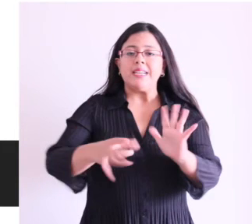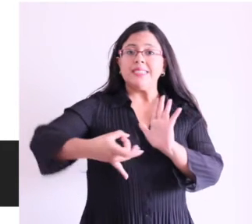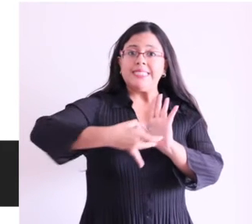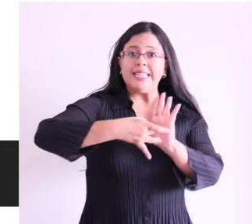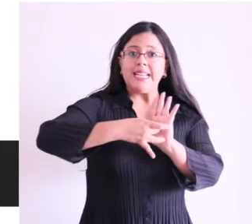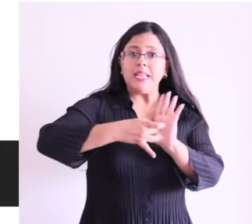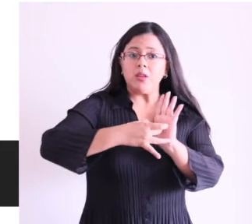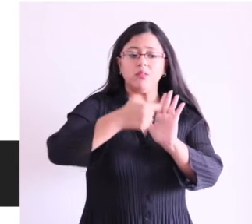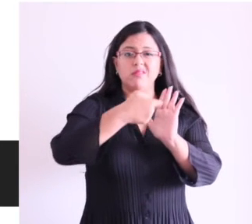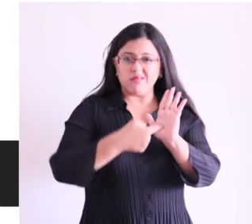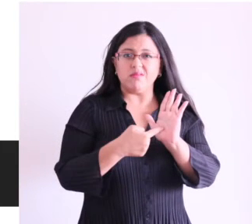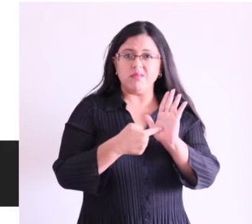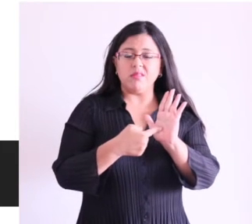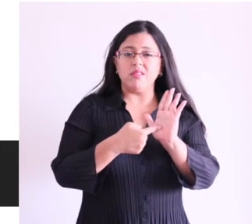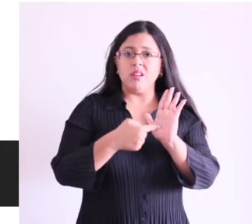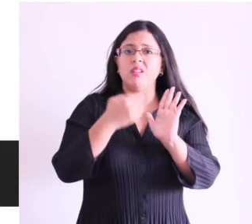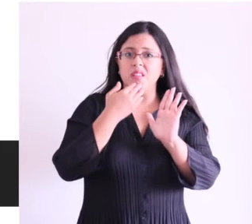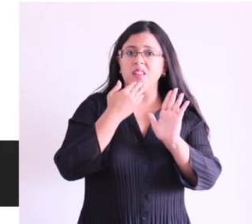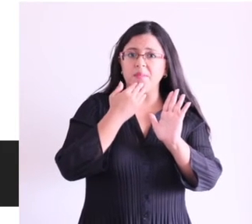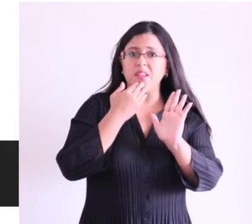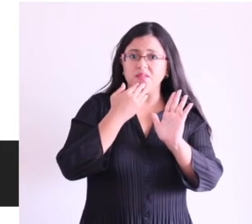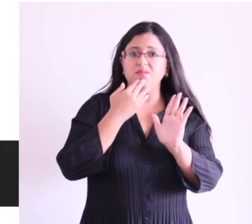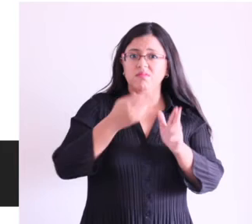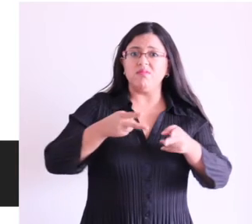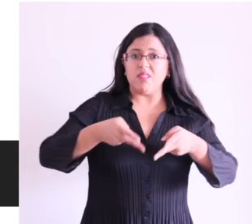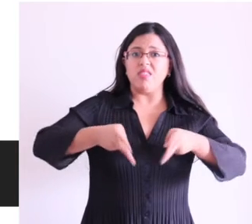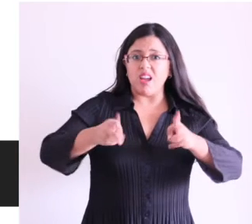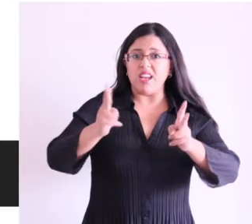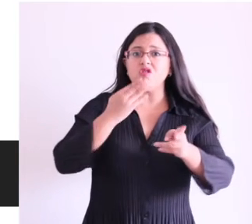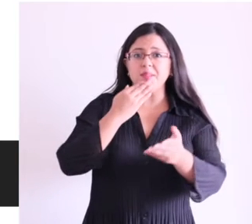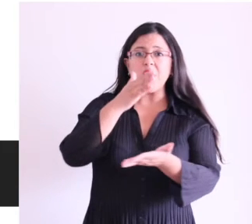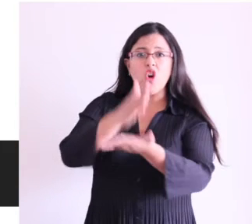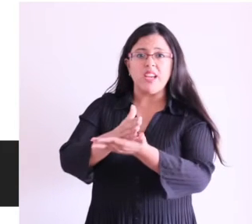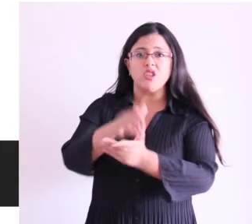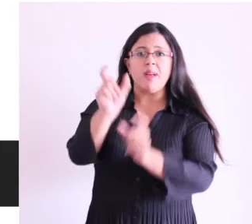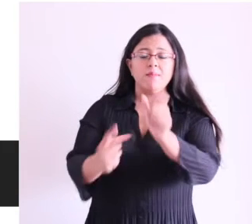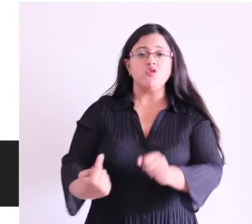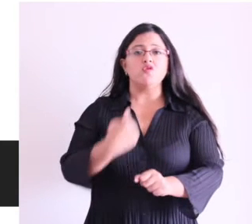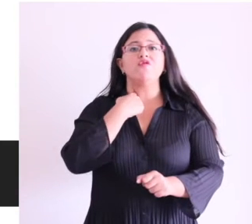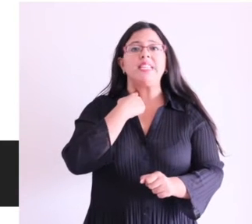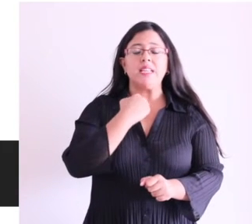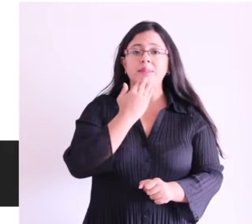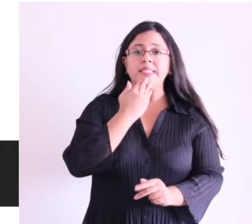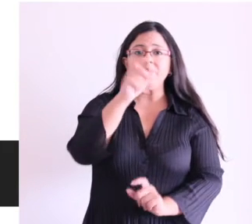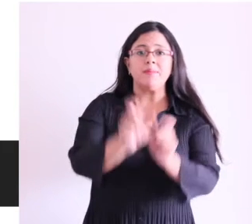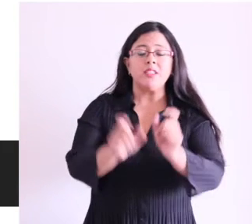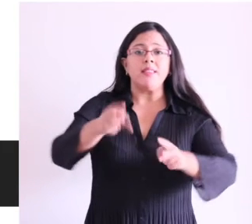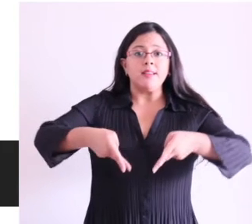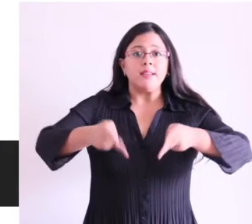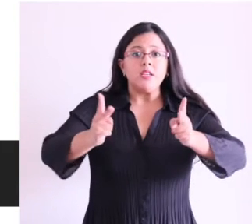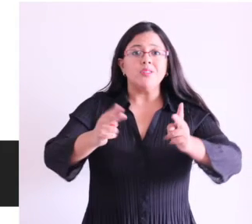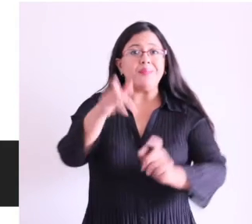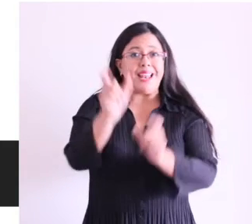delito determinado, establecer que hay derechos y obligaciones para víctimas y también derechos para